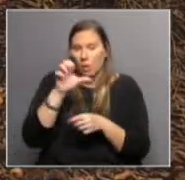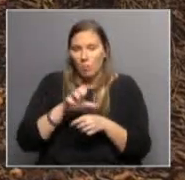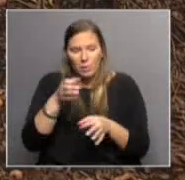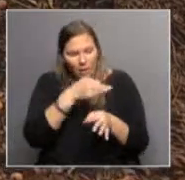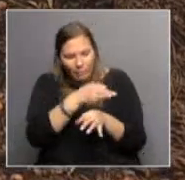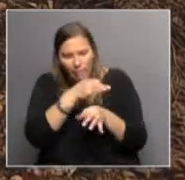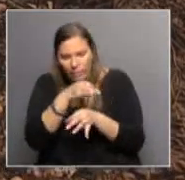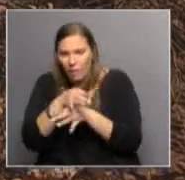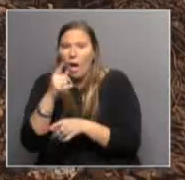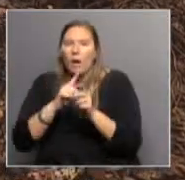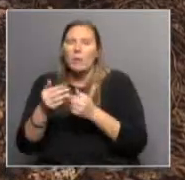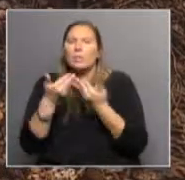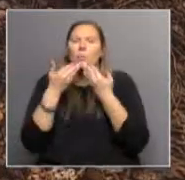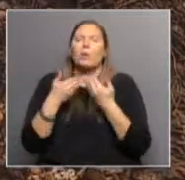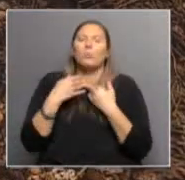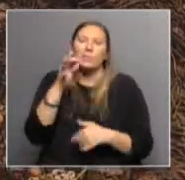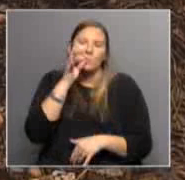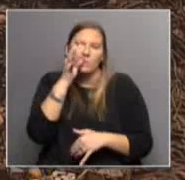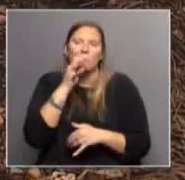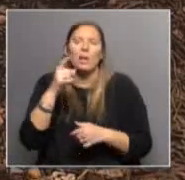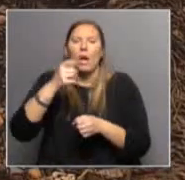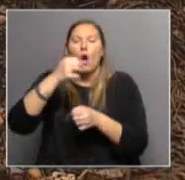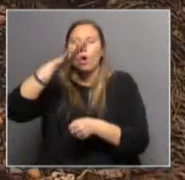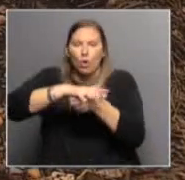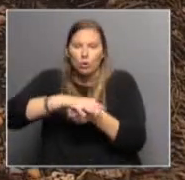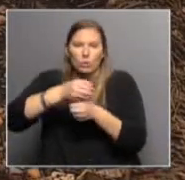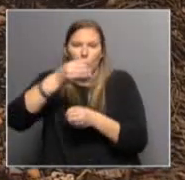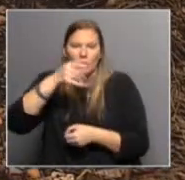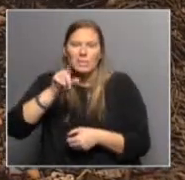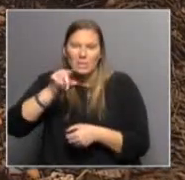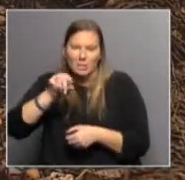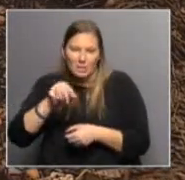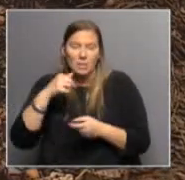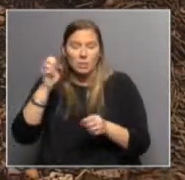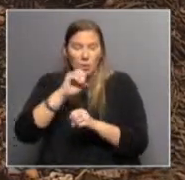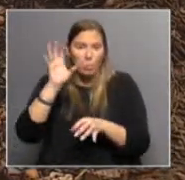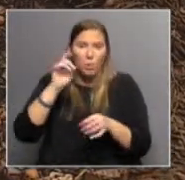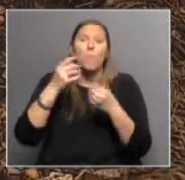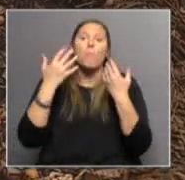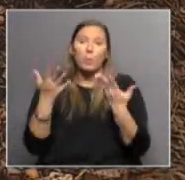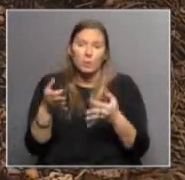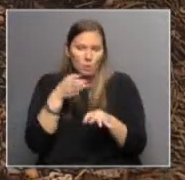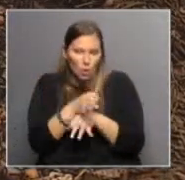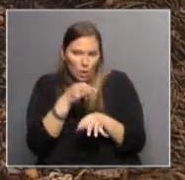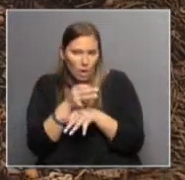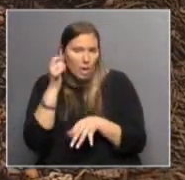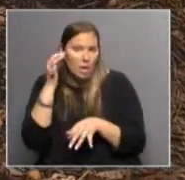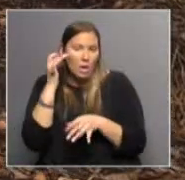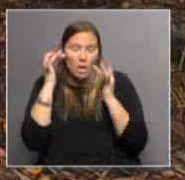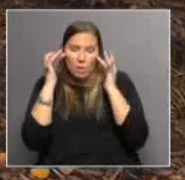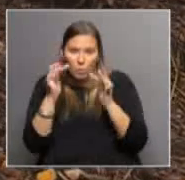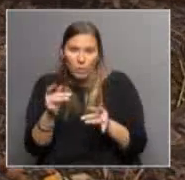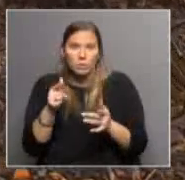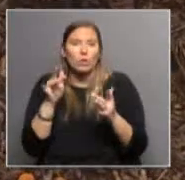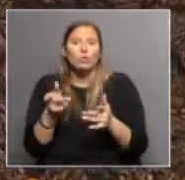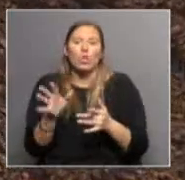veces te preguntan, ¿el escarbadiente va? ¿El corcho va? ¿La ceniza va? Entonces es un proceso de educación, por eso hacemos mucho énfasis en el día a día y el estar en contacto